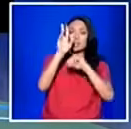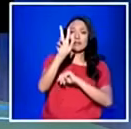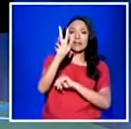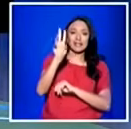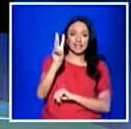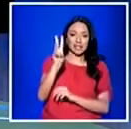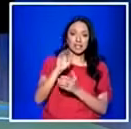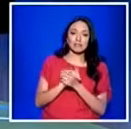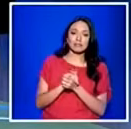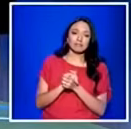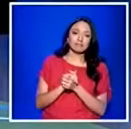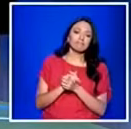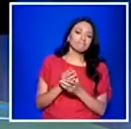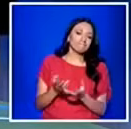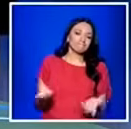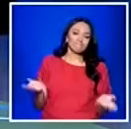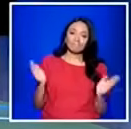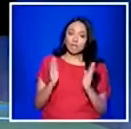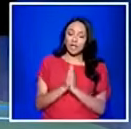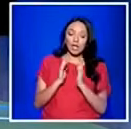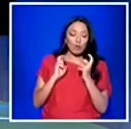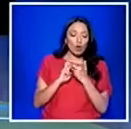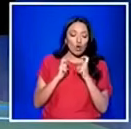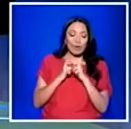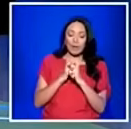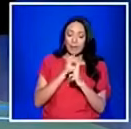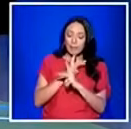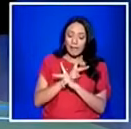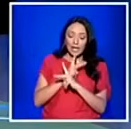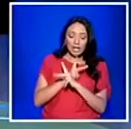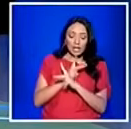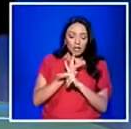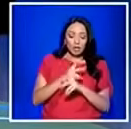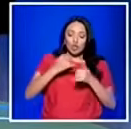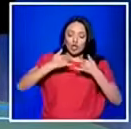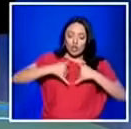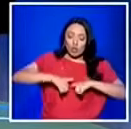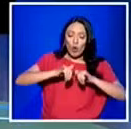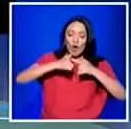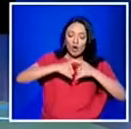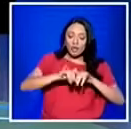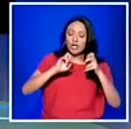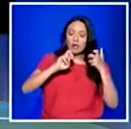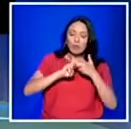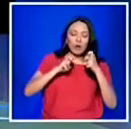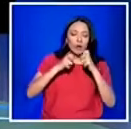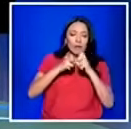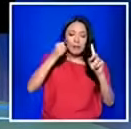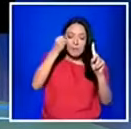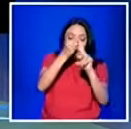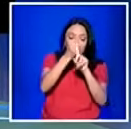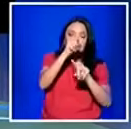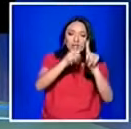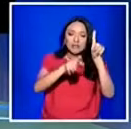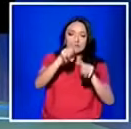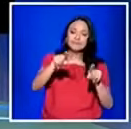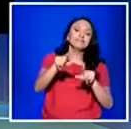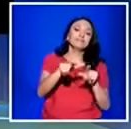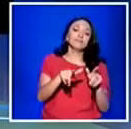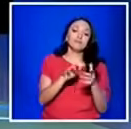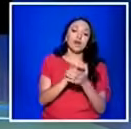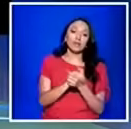7:36. Lamentablemente la inseguridad, la delincuencia sigue afectando, golpea a distintos barrios de Quito,